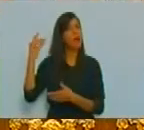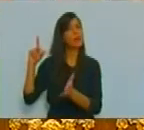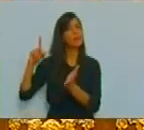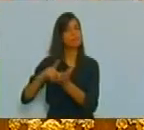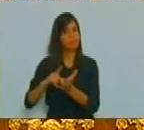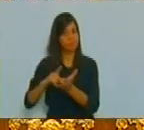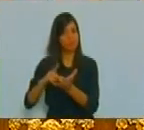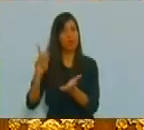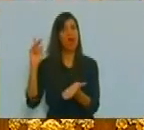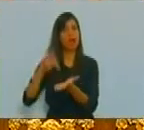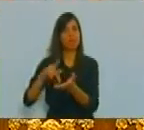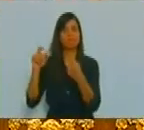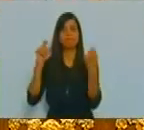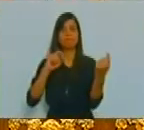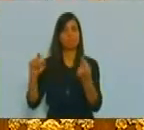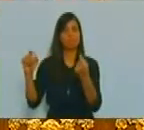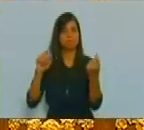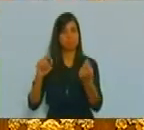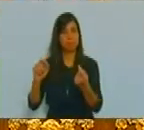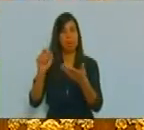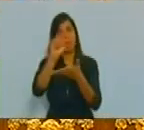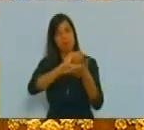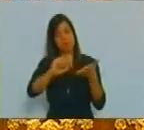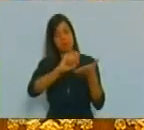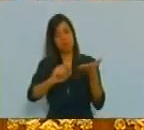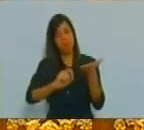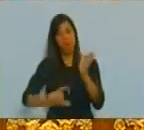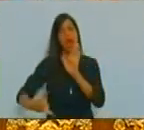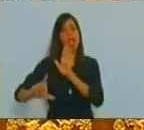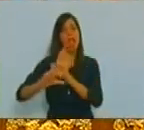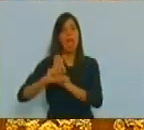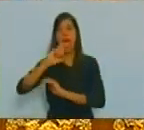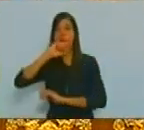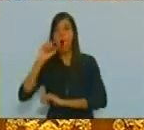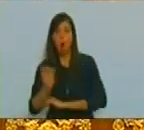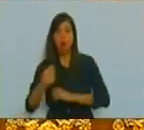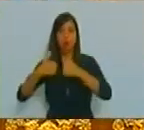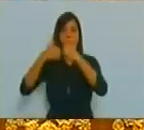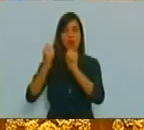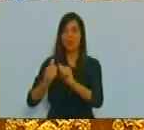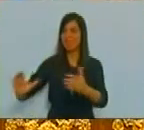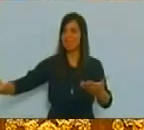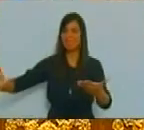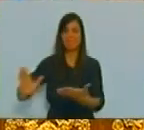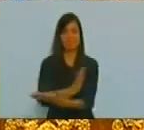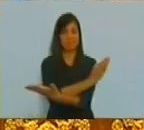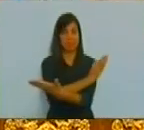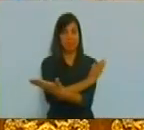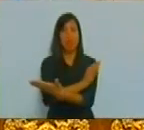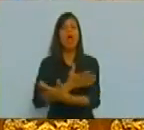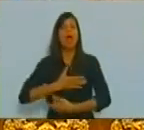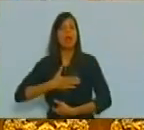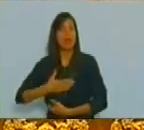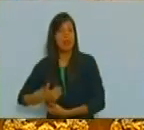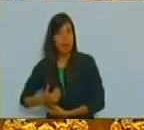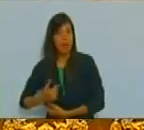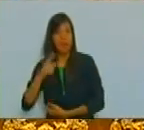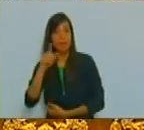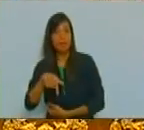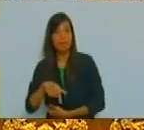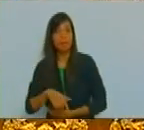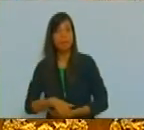de la construcción de esta ley contra el odio y la intolerancia y queremos que además